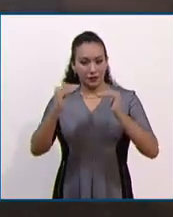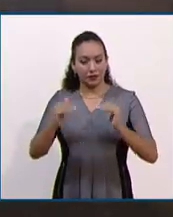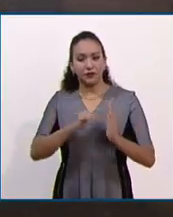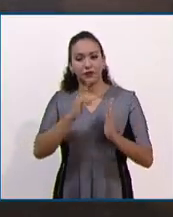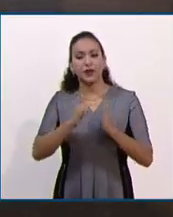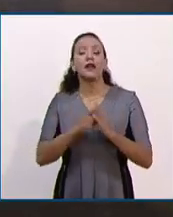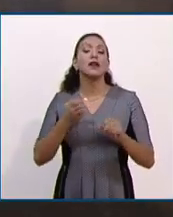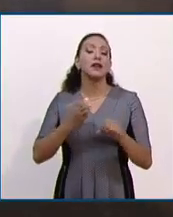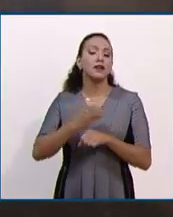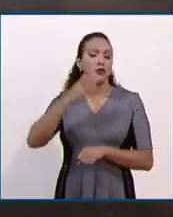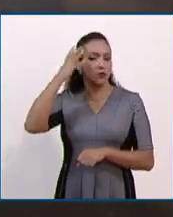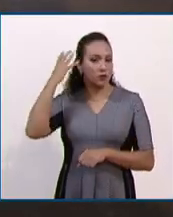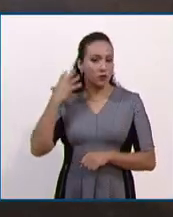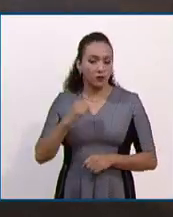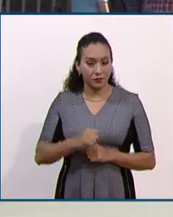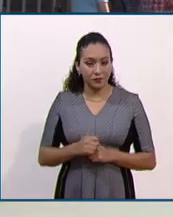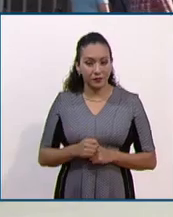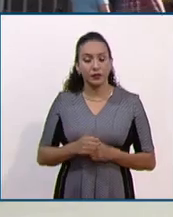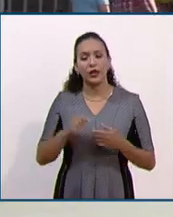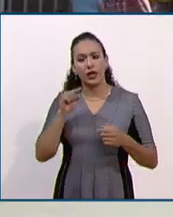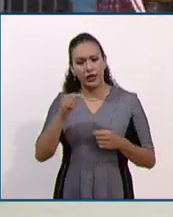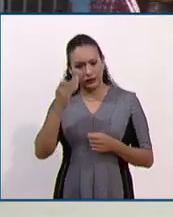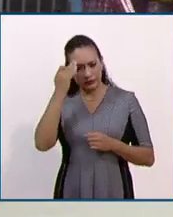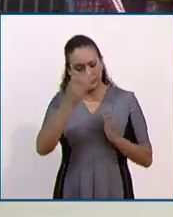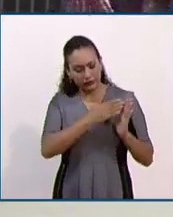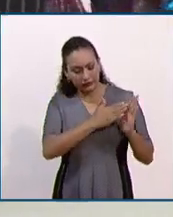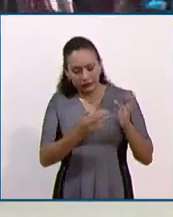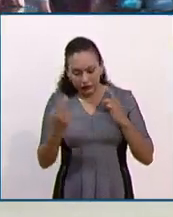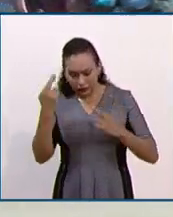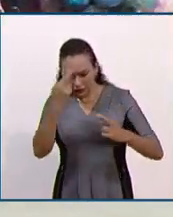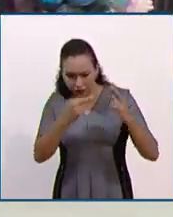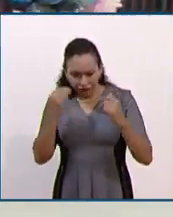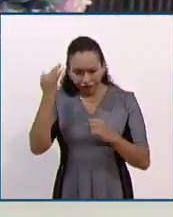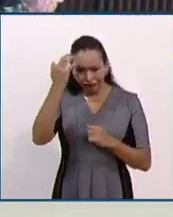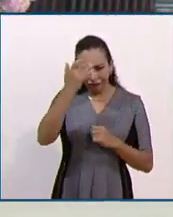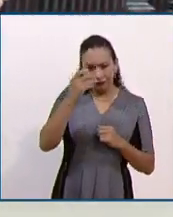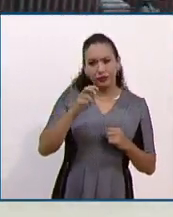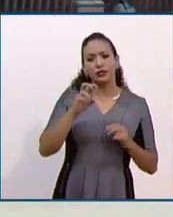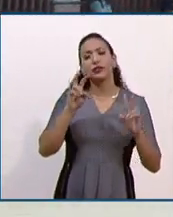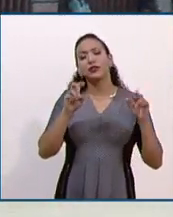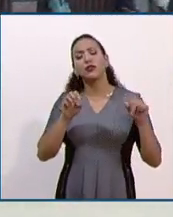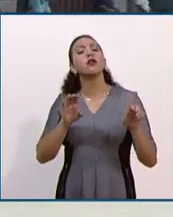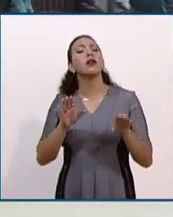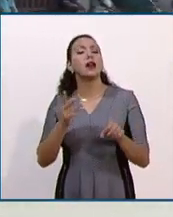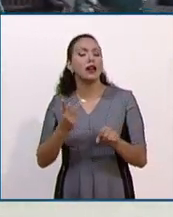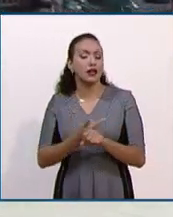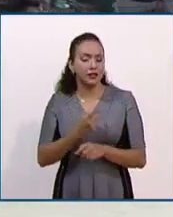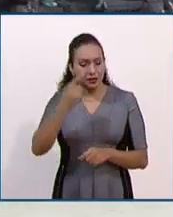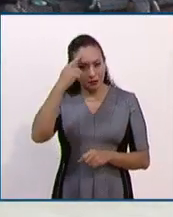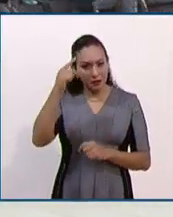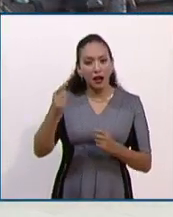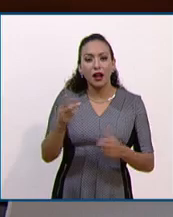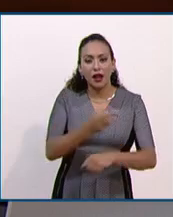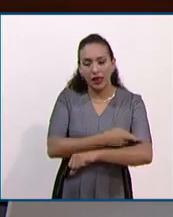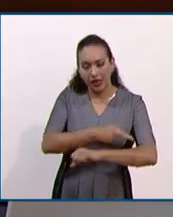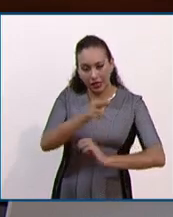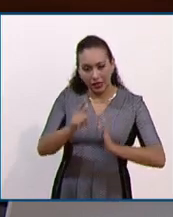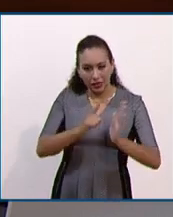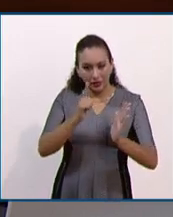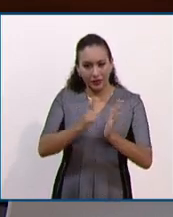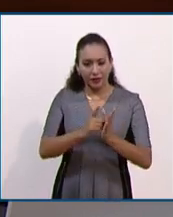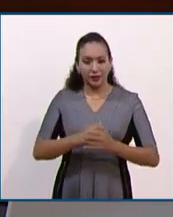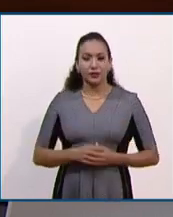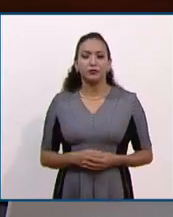de Morelos. Durante el análisis hubo reflexiones sobre la revisión del procedimiento legislativo.